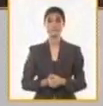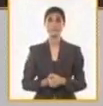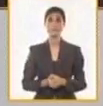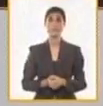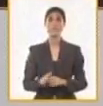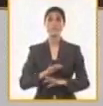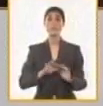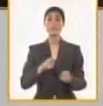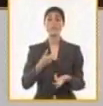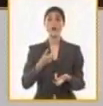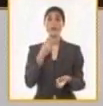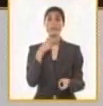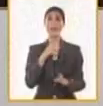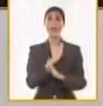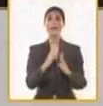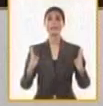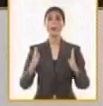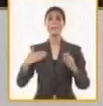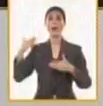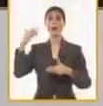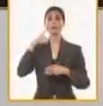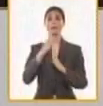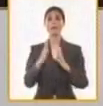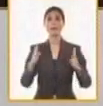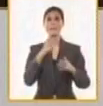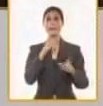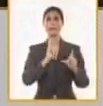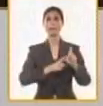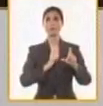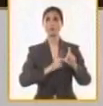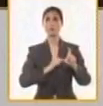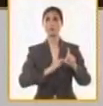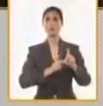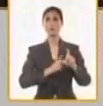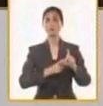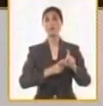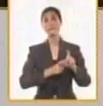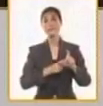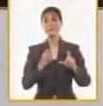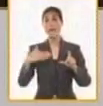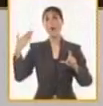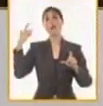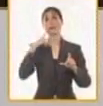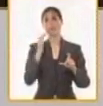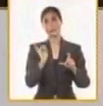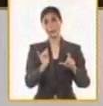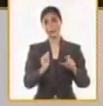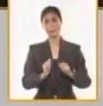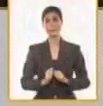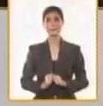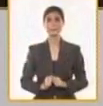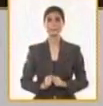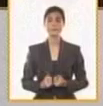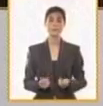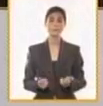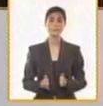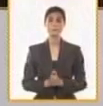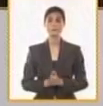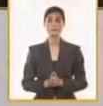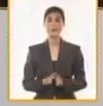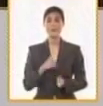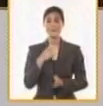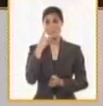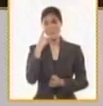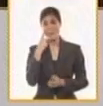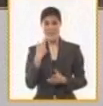época moderna de la historia, no solo la Unión Soviética, sino incluso desde antes. Te decía que todavía no veo mucho